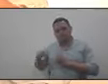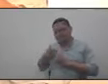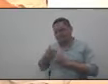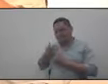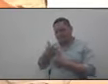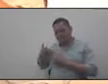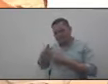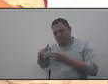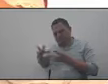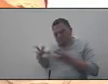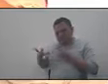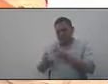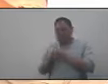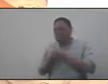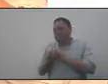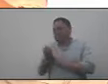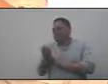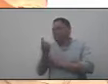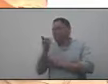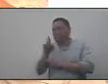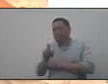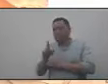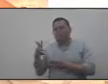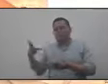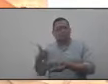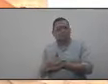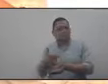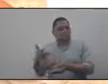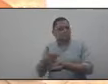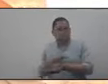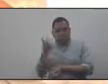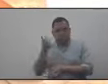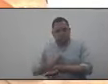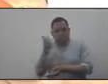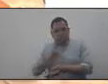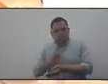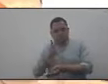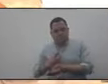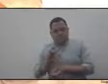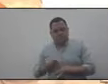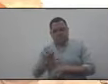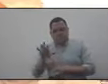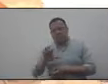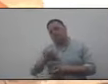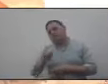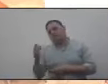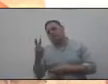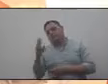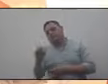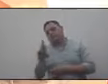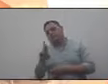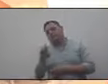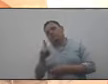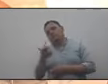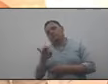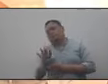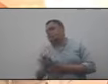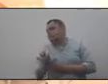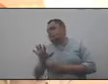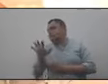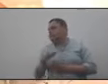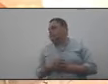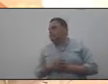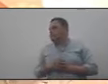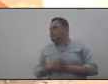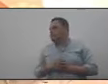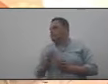me hicieron 16 quimioterapias, 20 radioterapias y pues